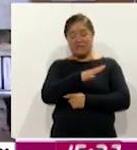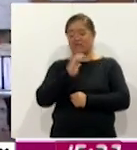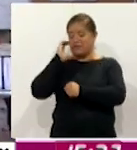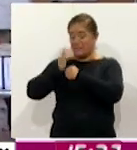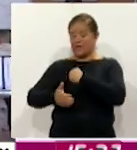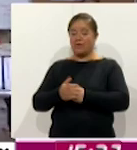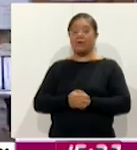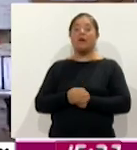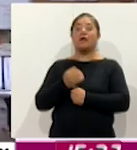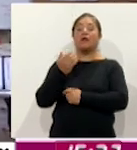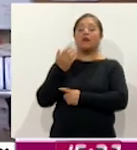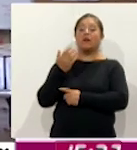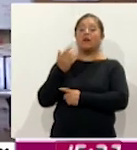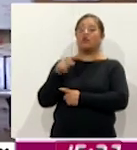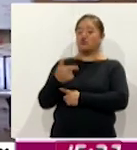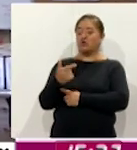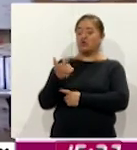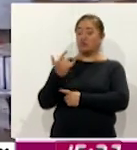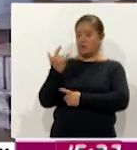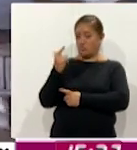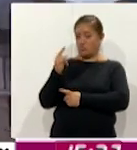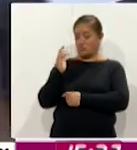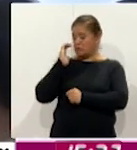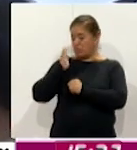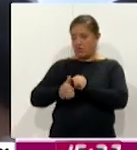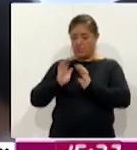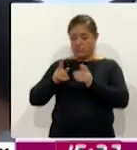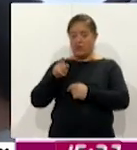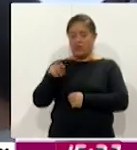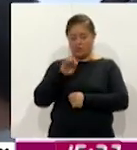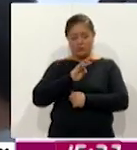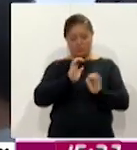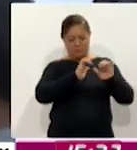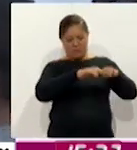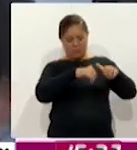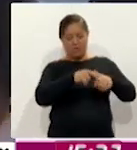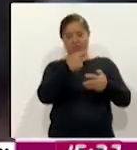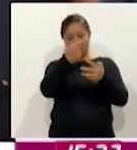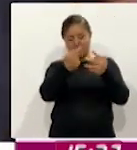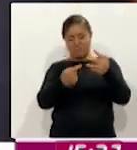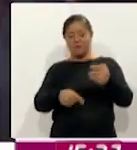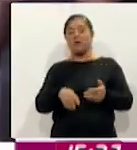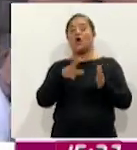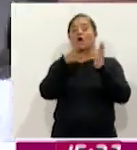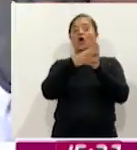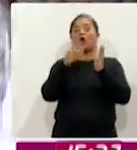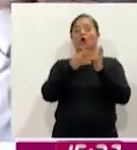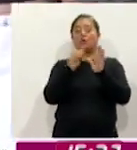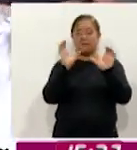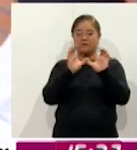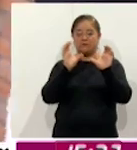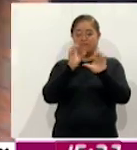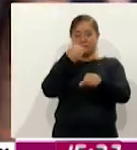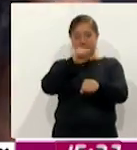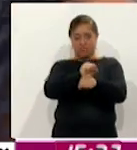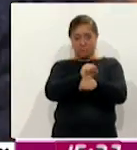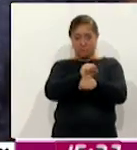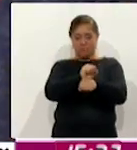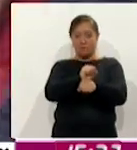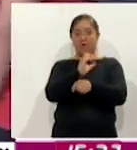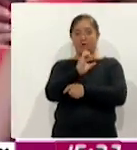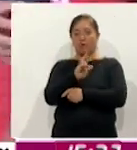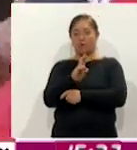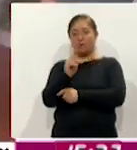registro el 12 de julio. Y entre los requisitos está copia de su certificado de secundaria,